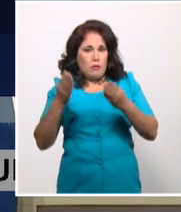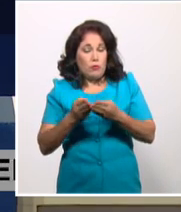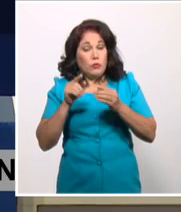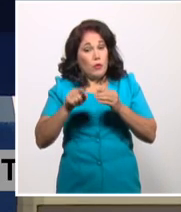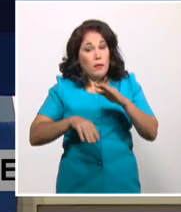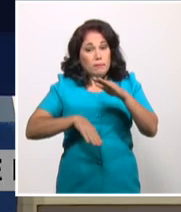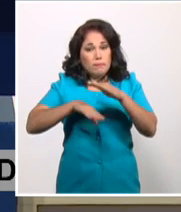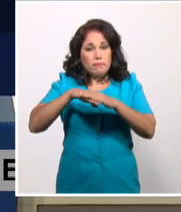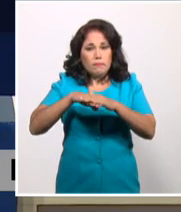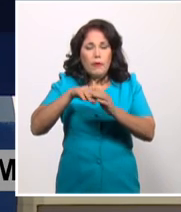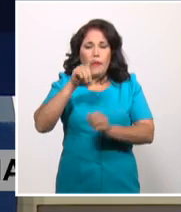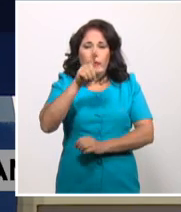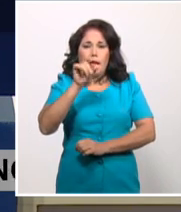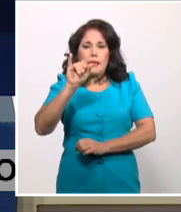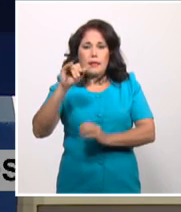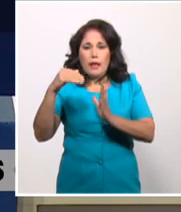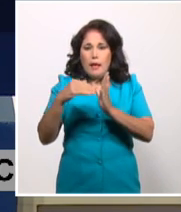ya